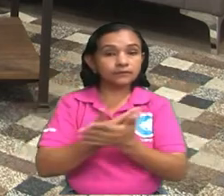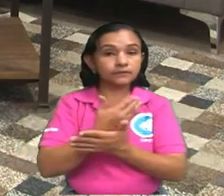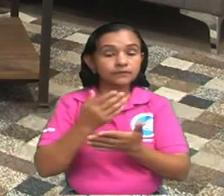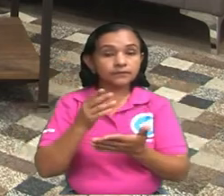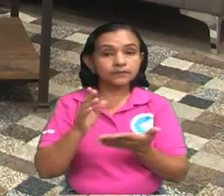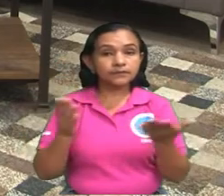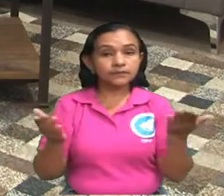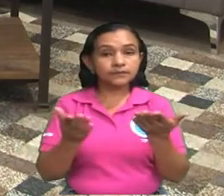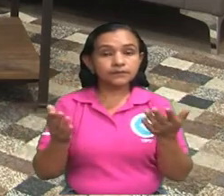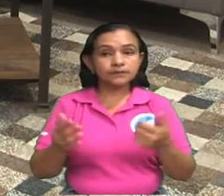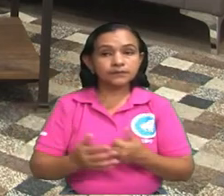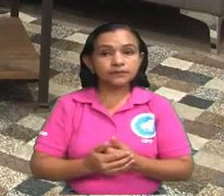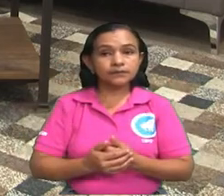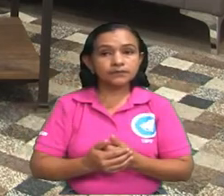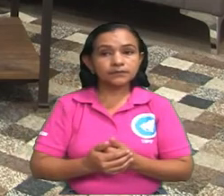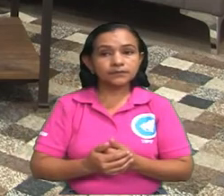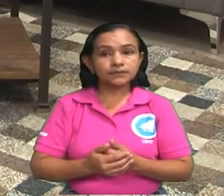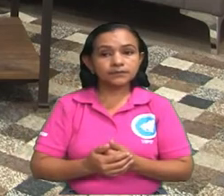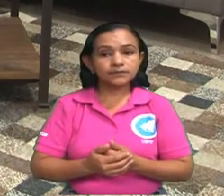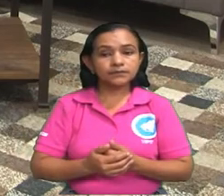vivimos, una paradoja que...